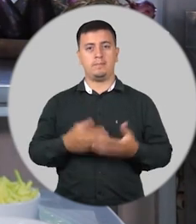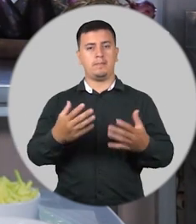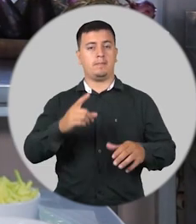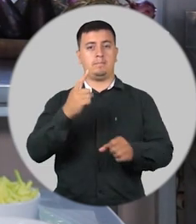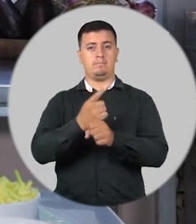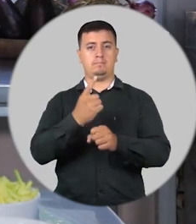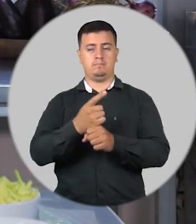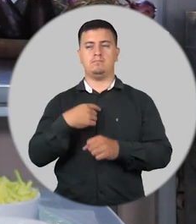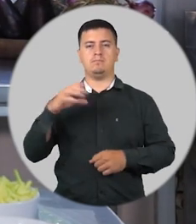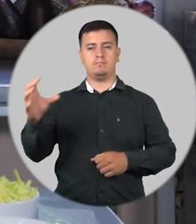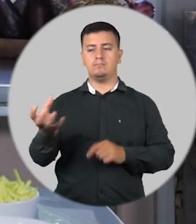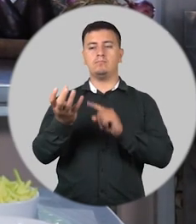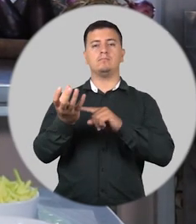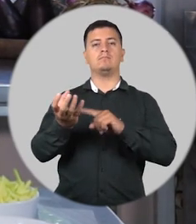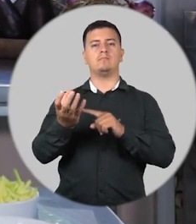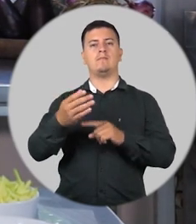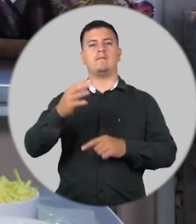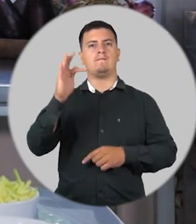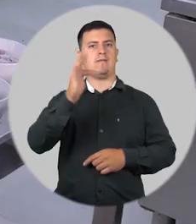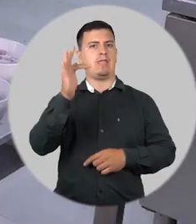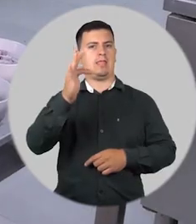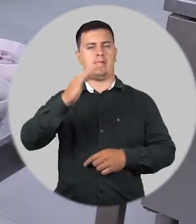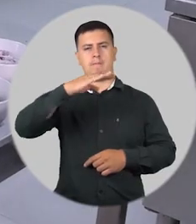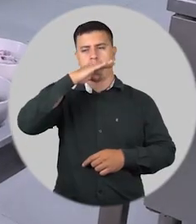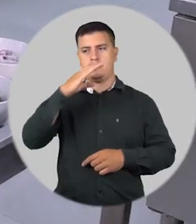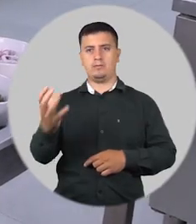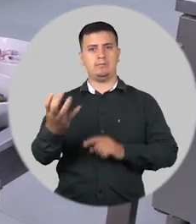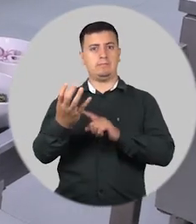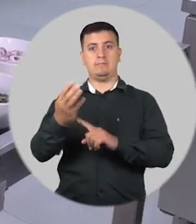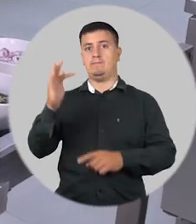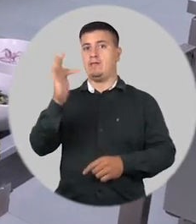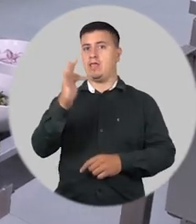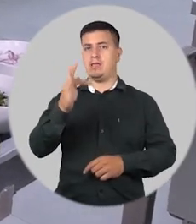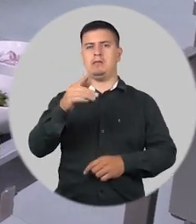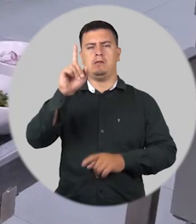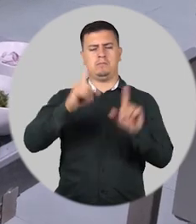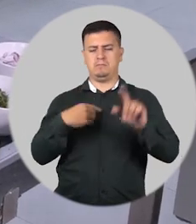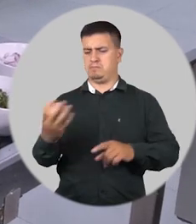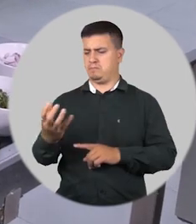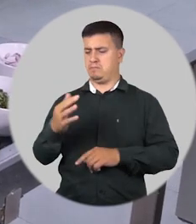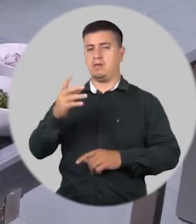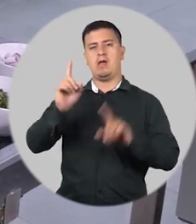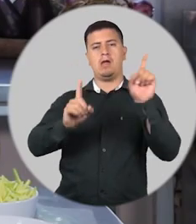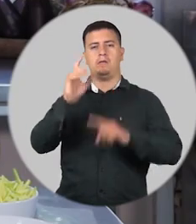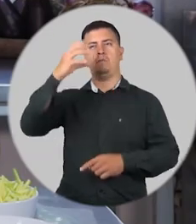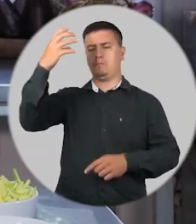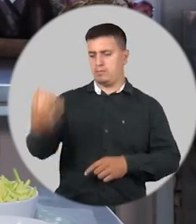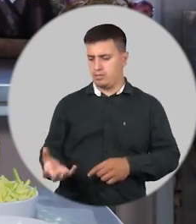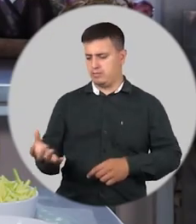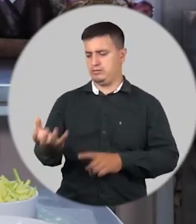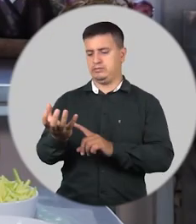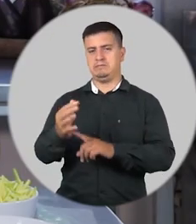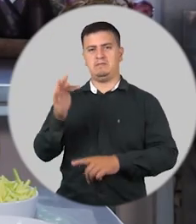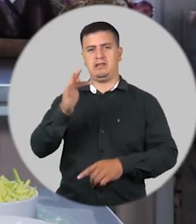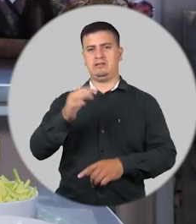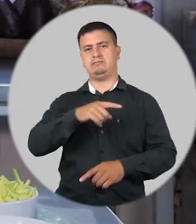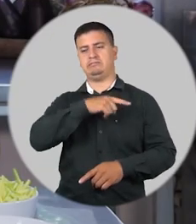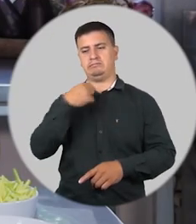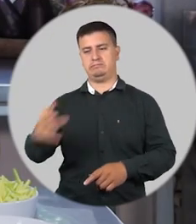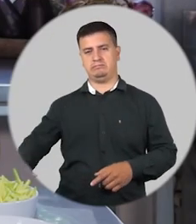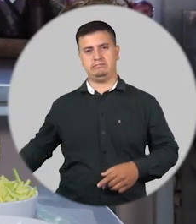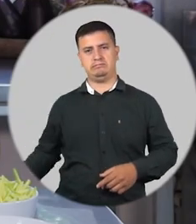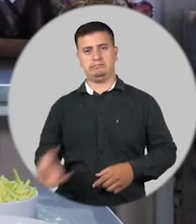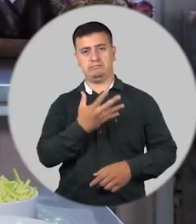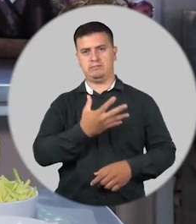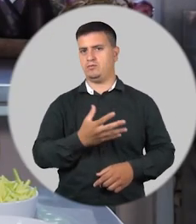Para ello usamos el mango verde, verde, verde, así ese que uno dice de repente se cae del árbol y decimos no